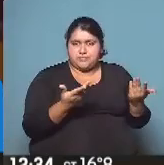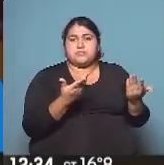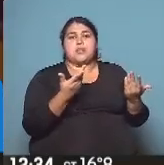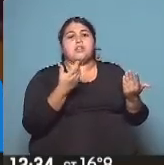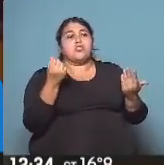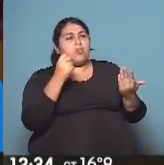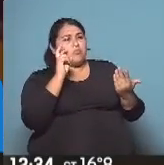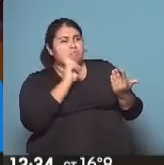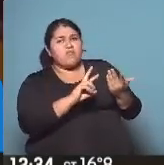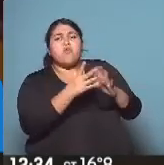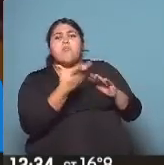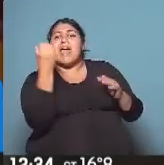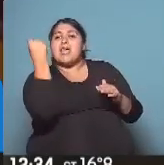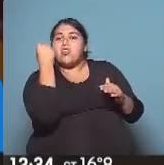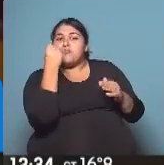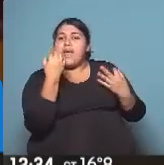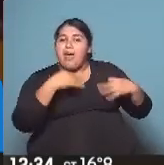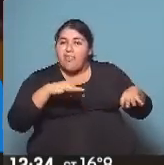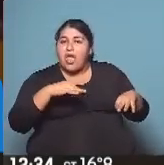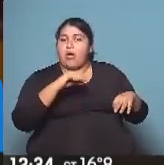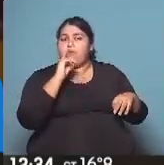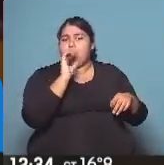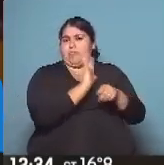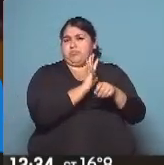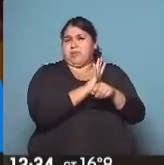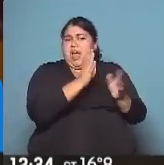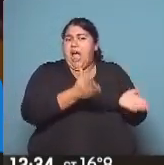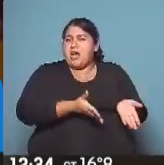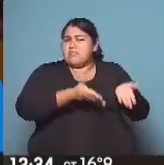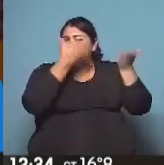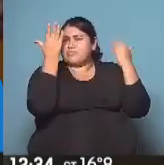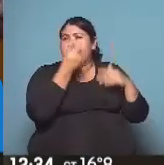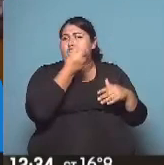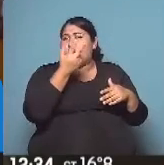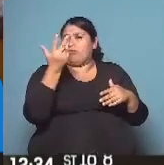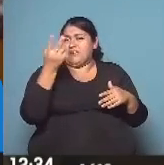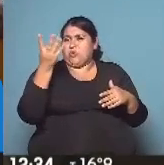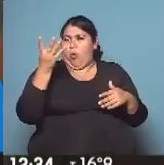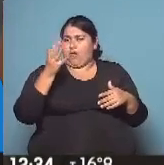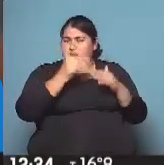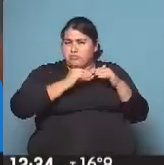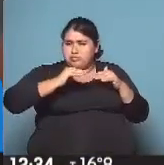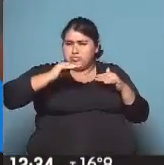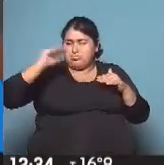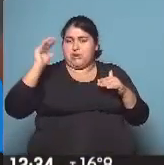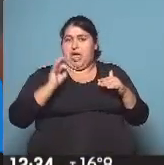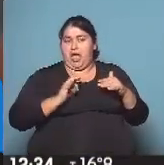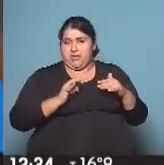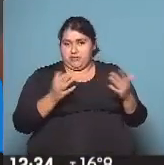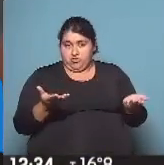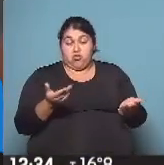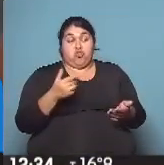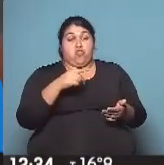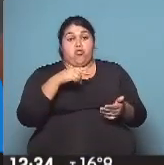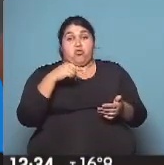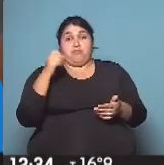perspectiva, una economía normalmente debería estar creciendo al 2, al 3 o al 4% sostenidamente a lo largo de todos los años. Sí, Nosotros ya desde el segundo mandato